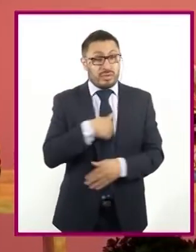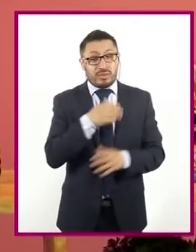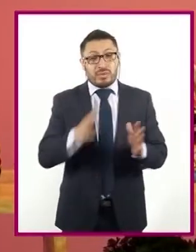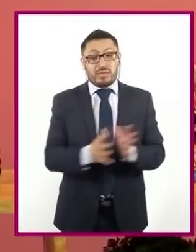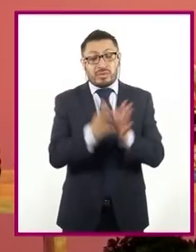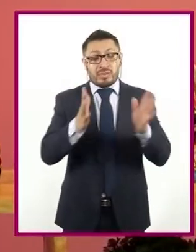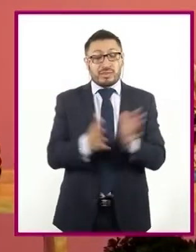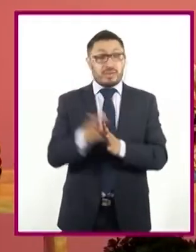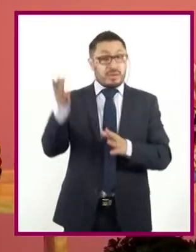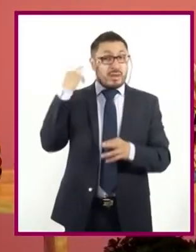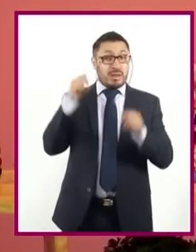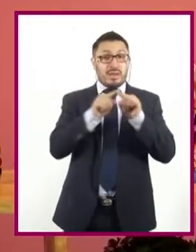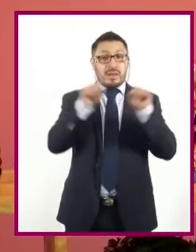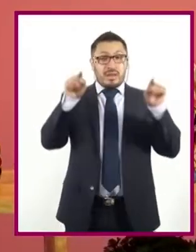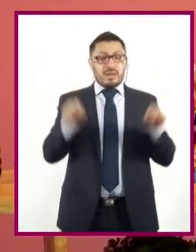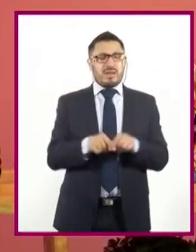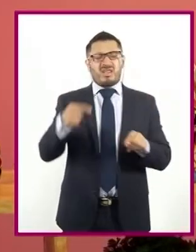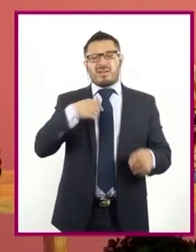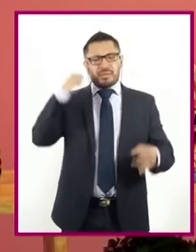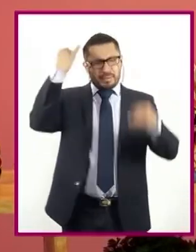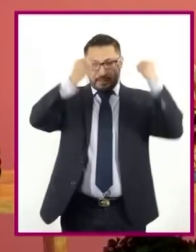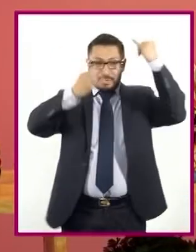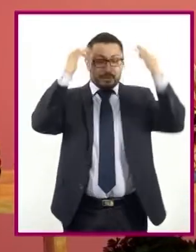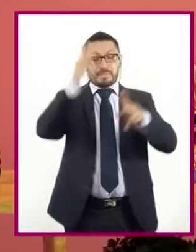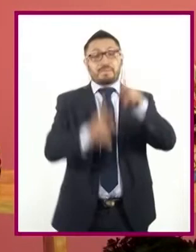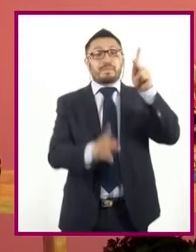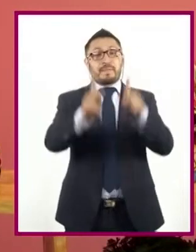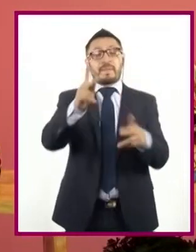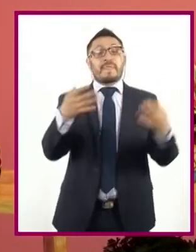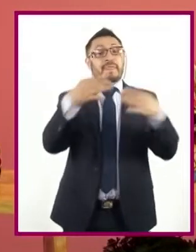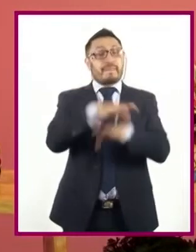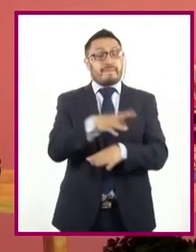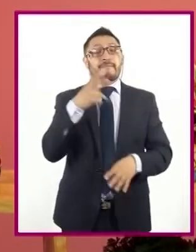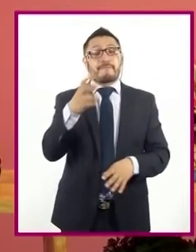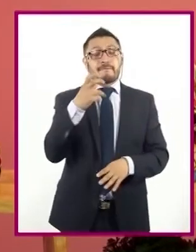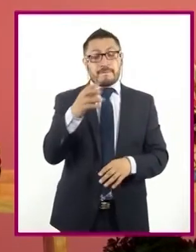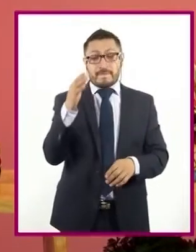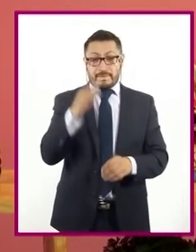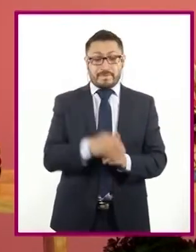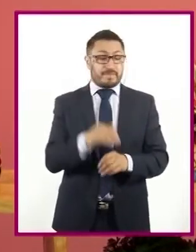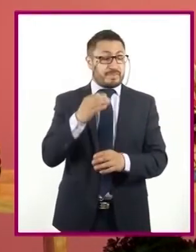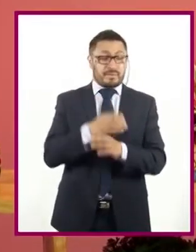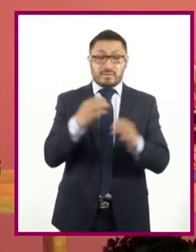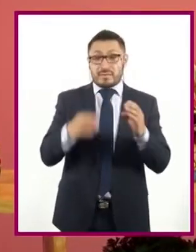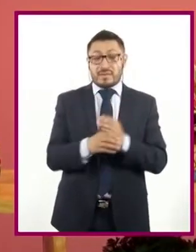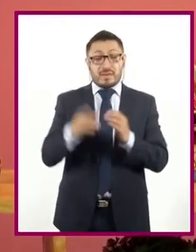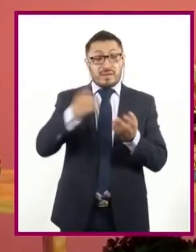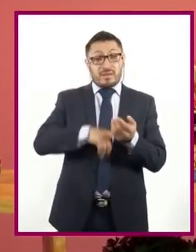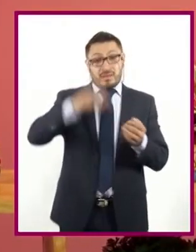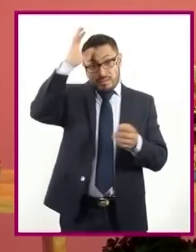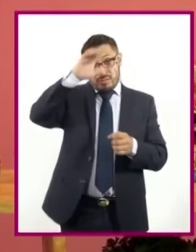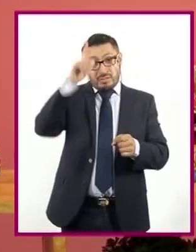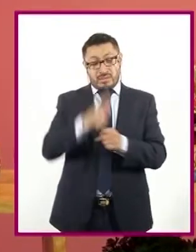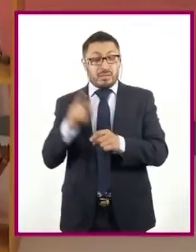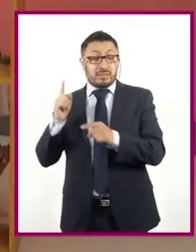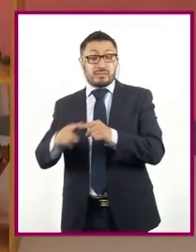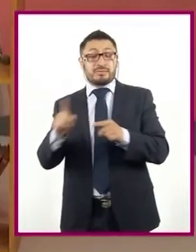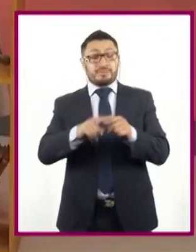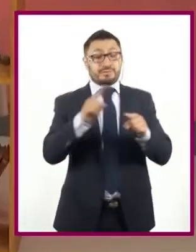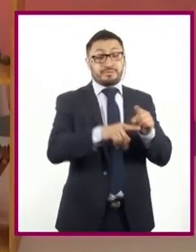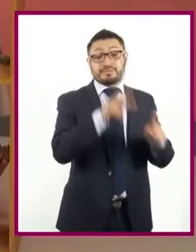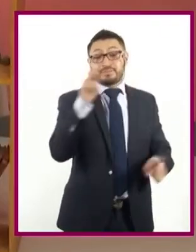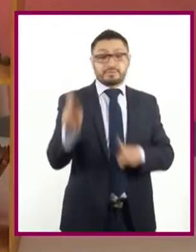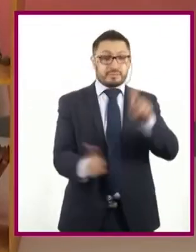radio. Me imaginé platicando sobre estos y más pormenores de la cultura de diversos pueblos,